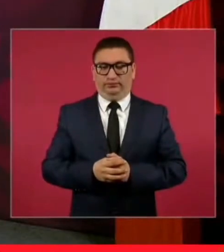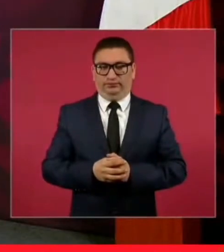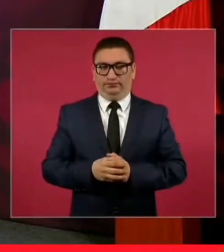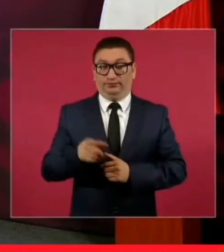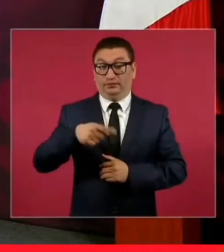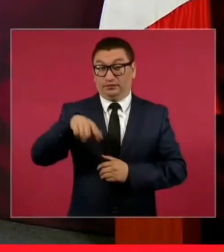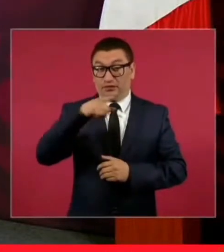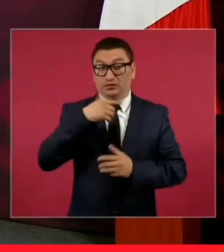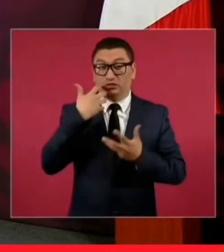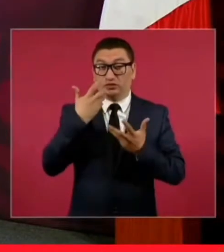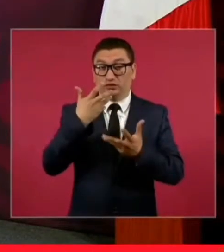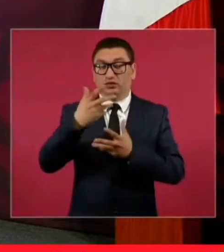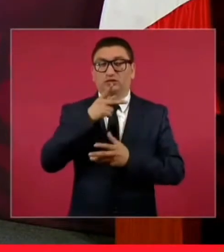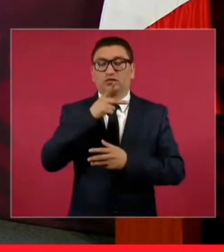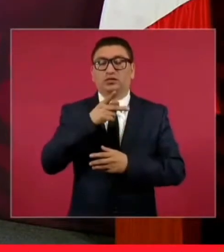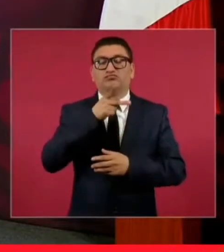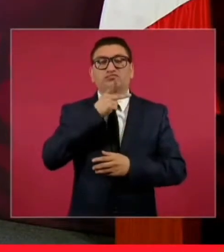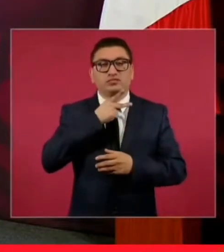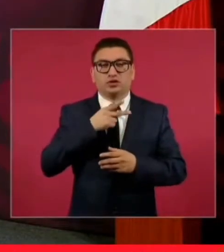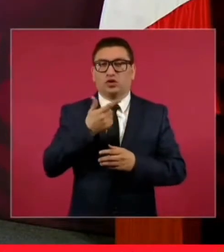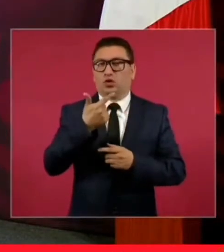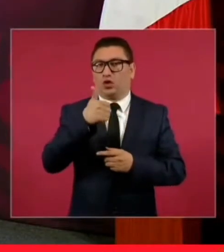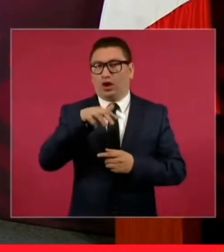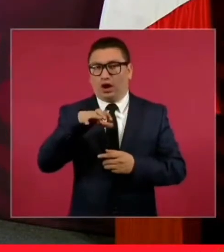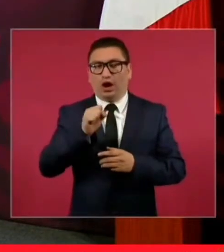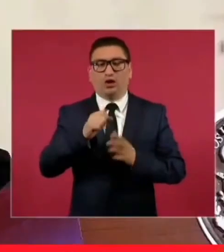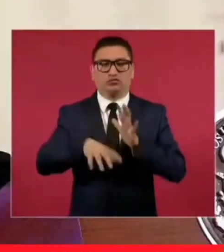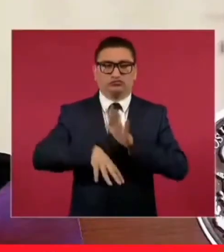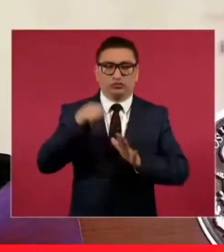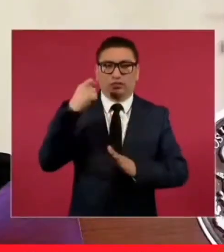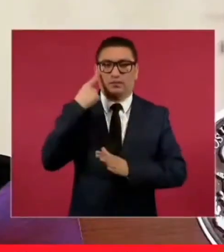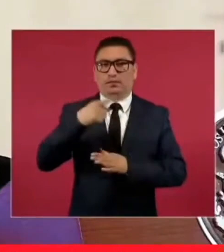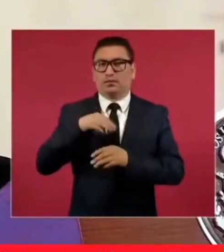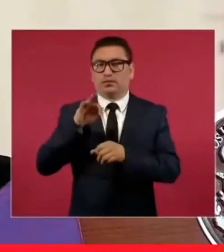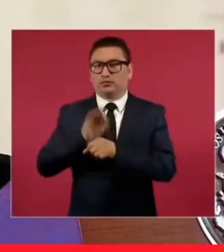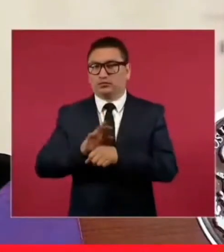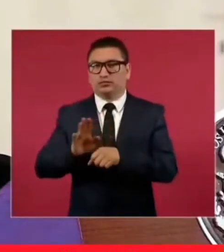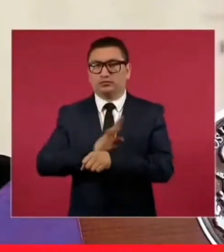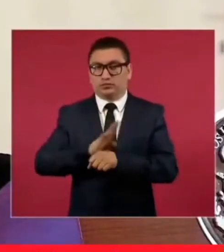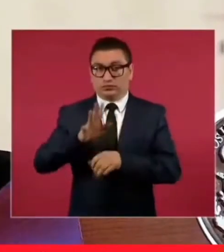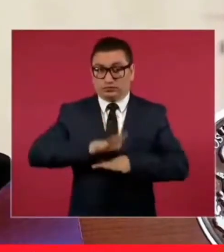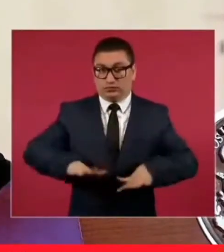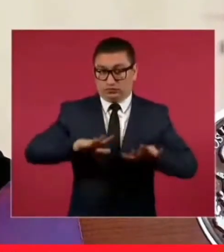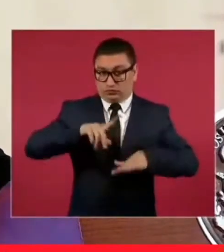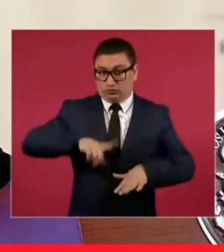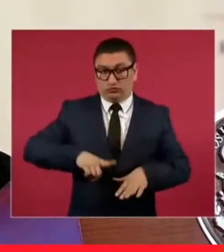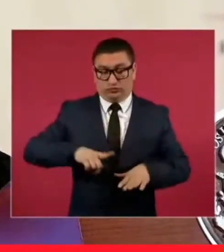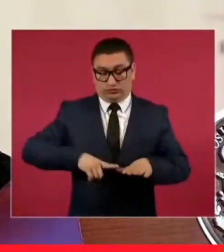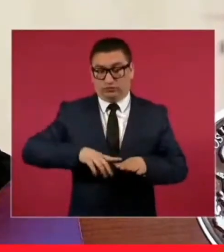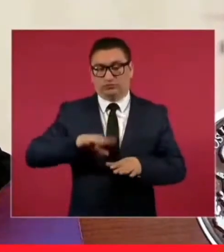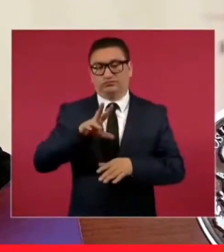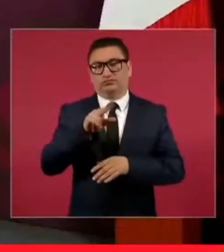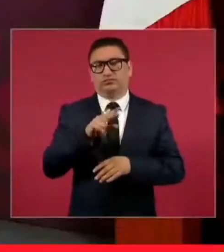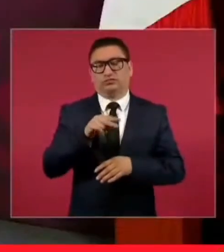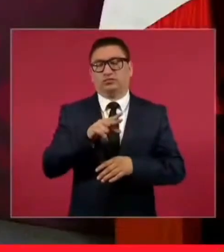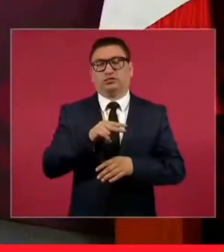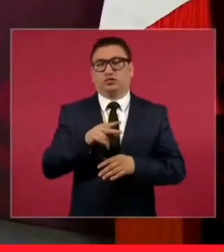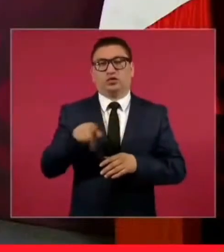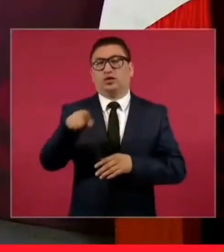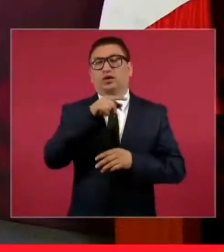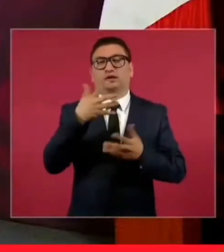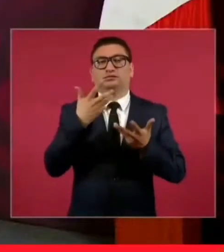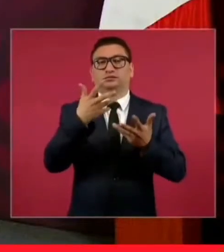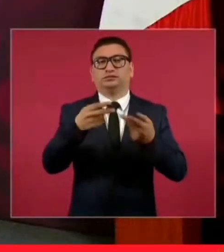extraer crudo, extraer gas, que le fuera bien a la hacienda pública. No, eran los negocios